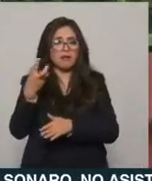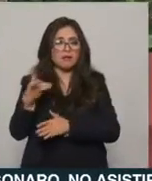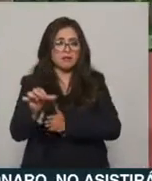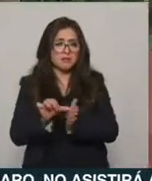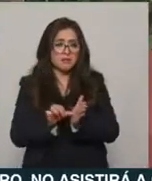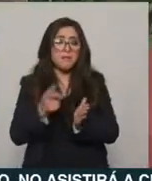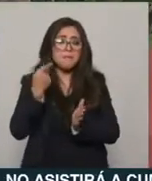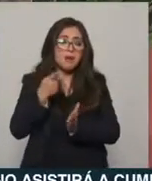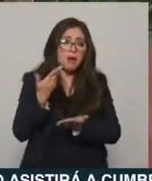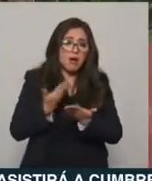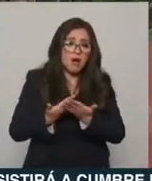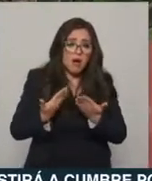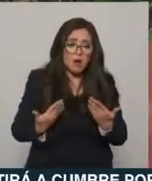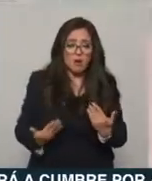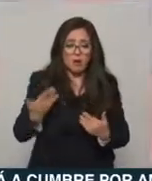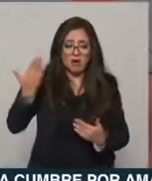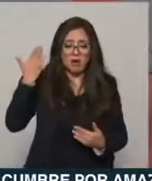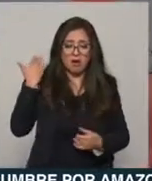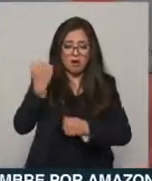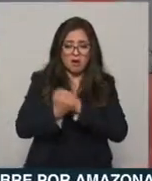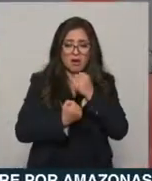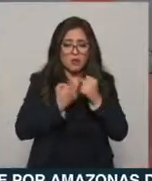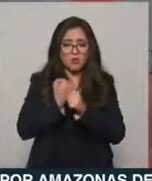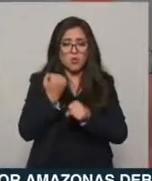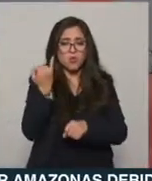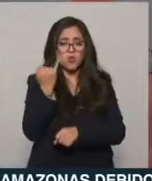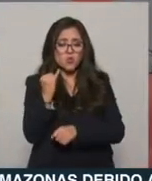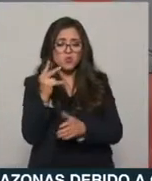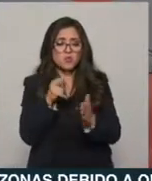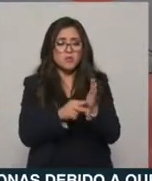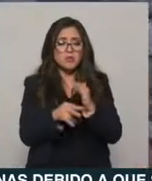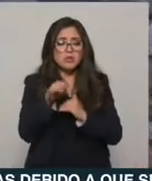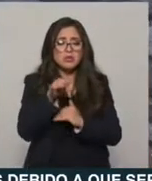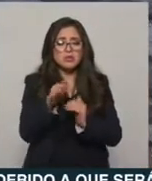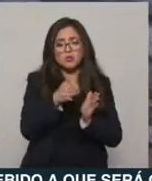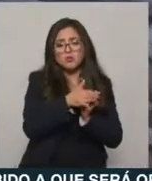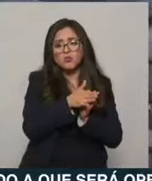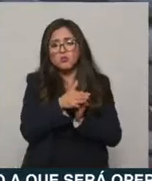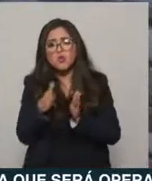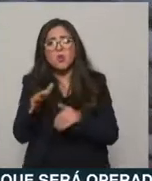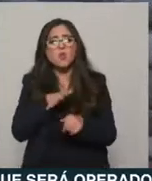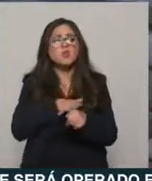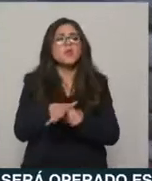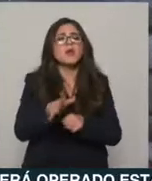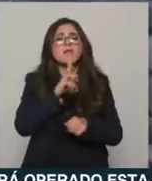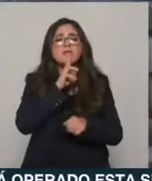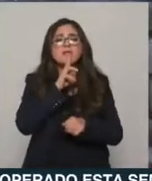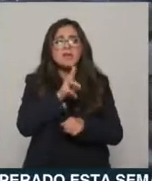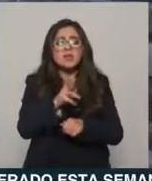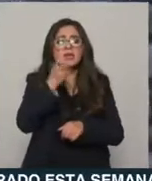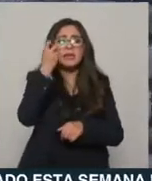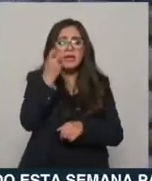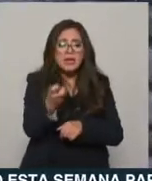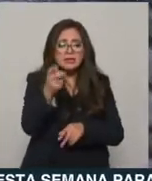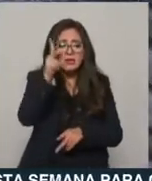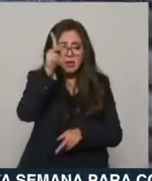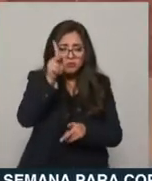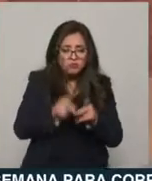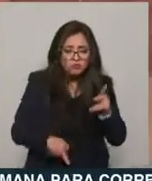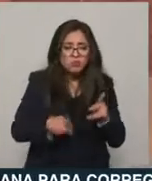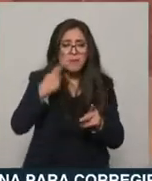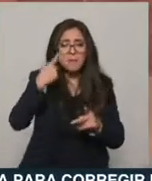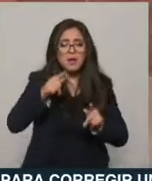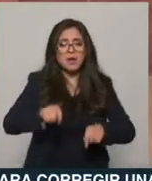su implementación en junio del 2016 a la fecha, ¿cuáles han sido los resultados? ¿Cuál es el balance, el corte de caja que entregan con